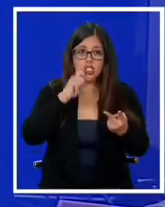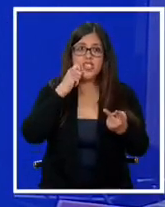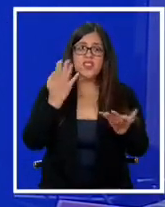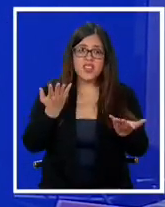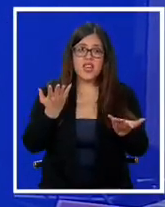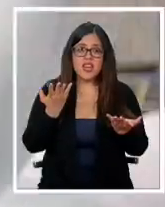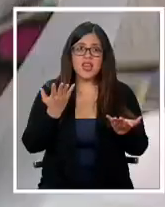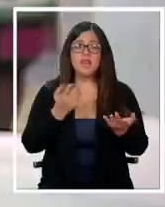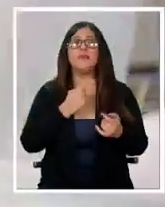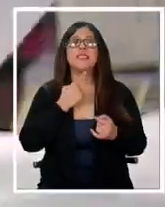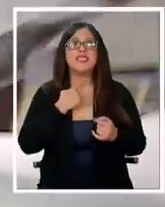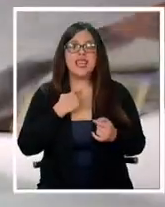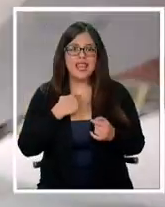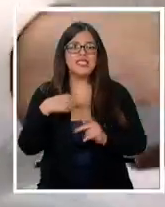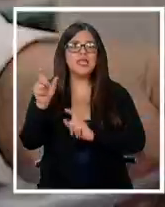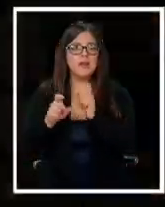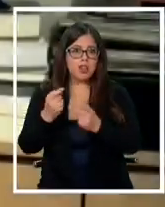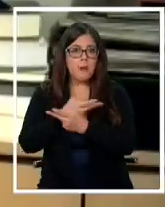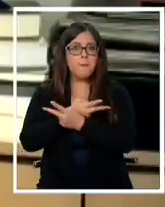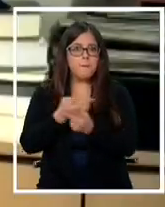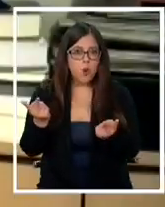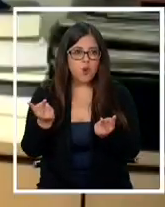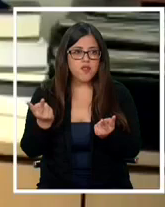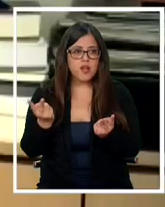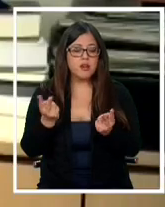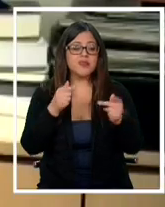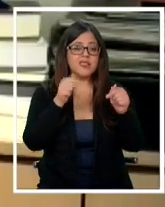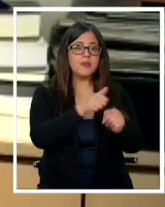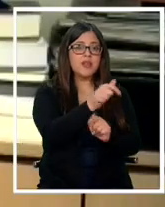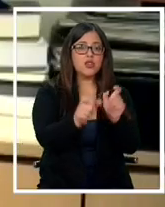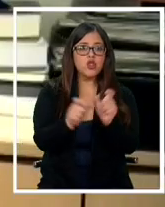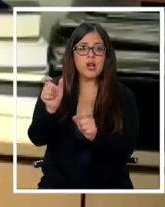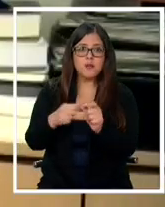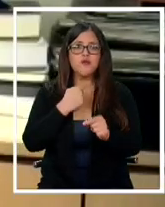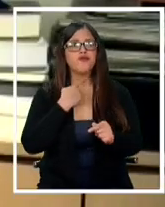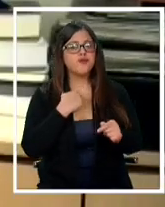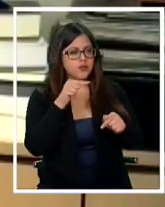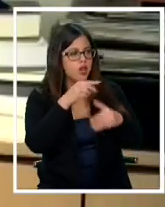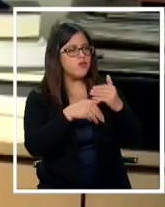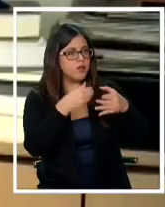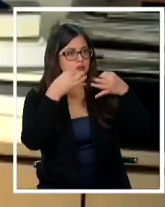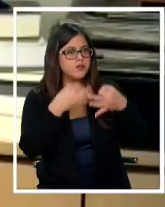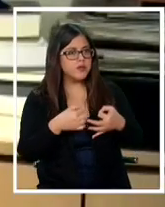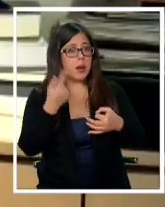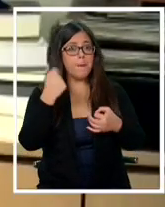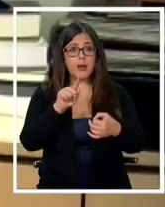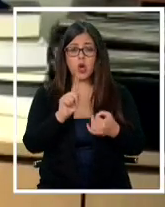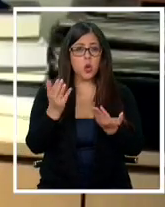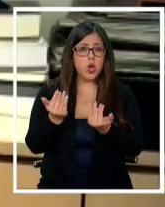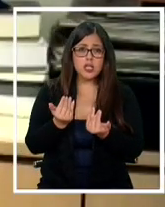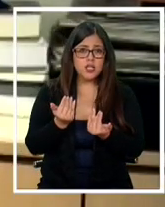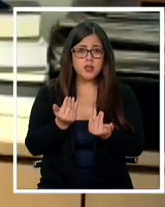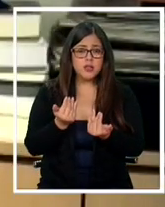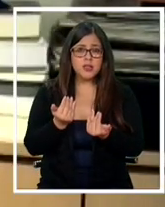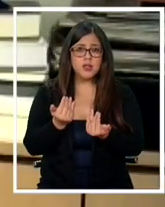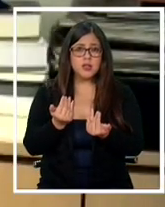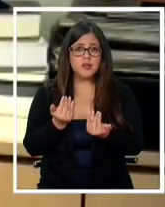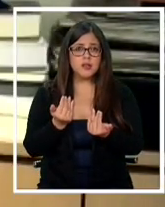entre otras cosas de interés público que a toda la población le interesa en qué funciones pero no necesariamente